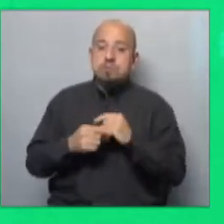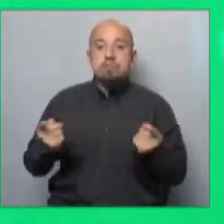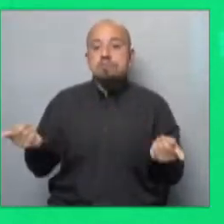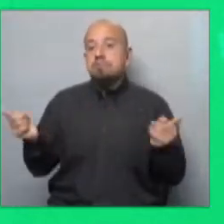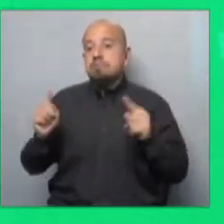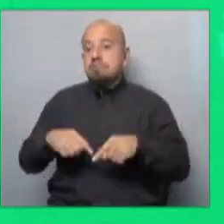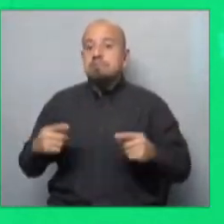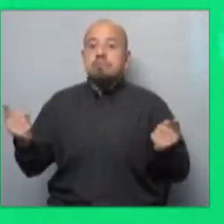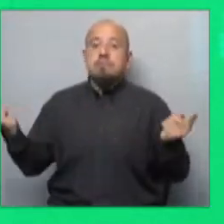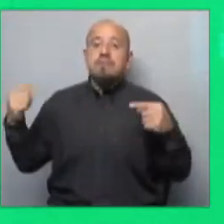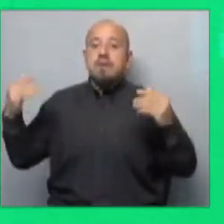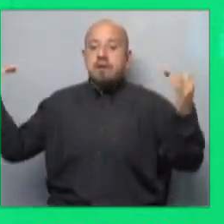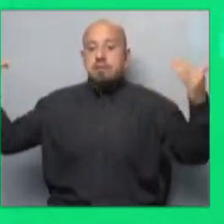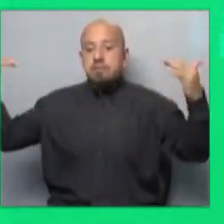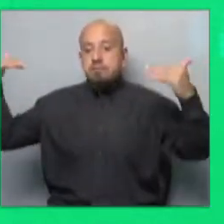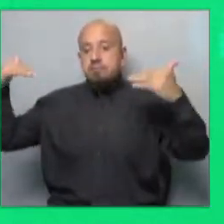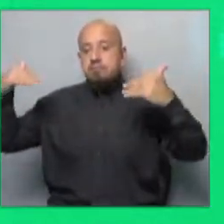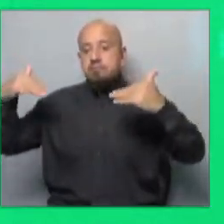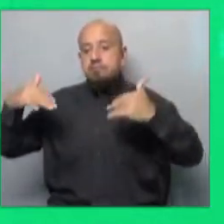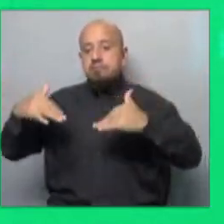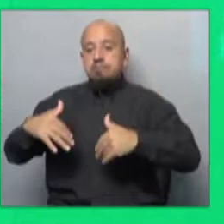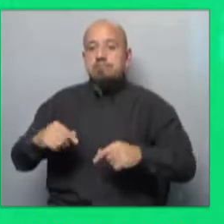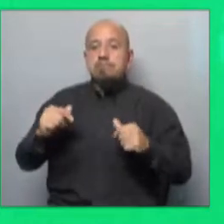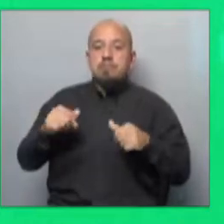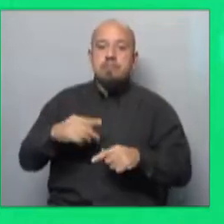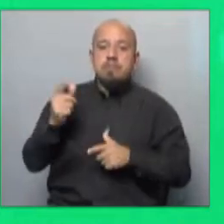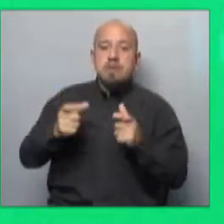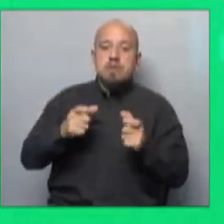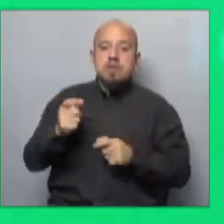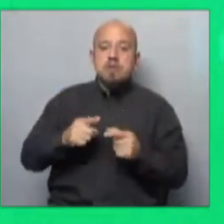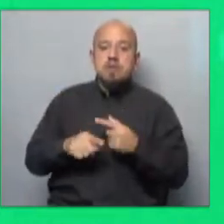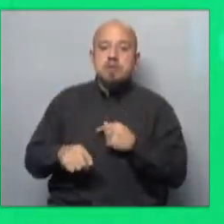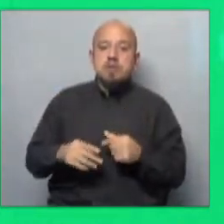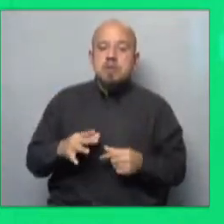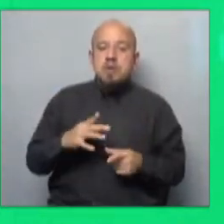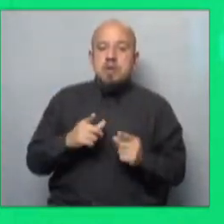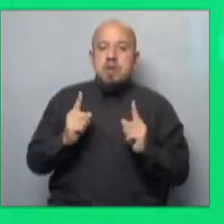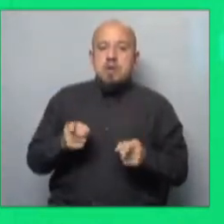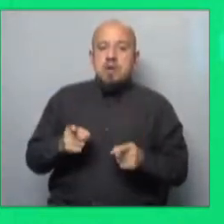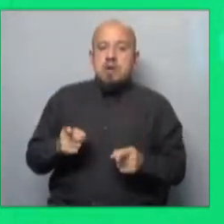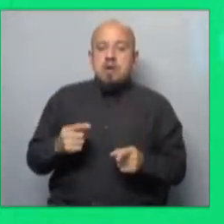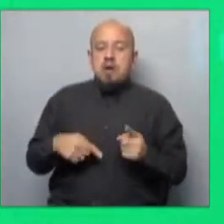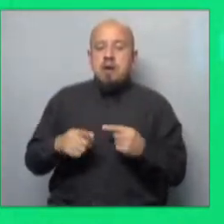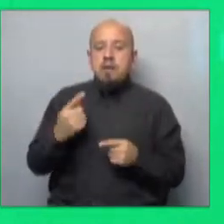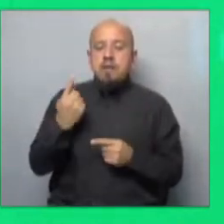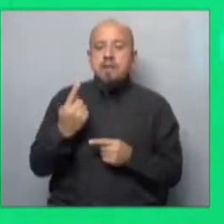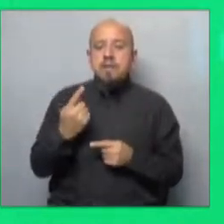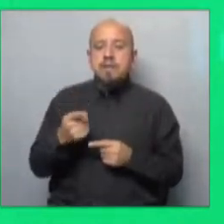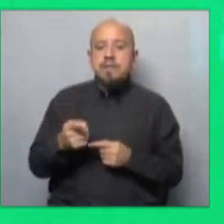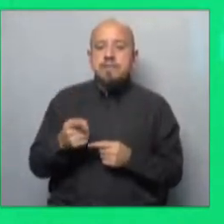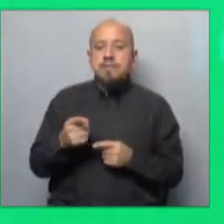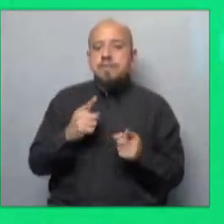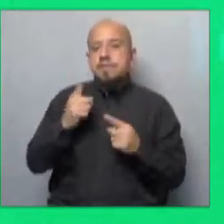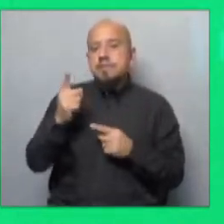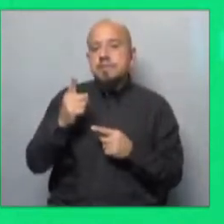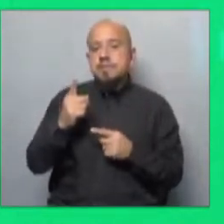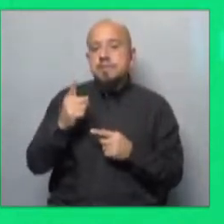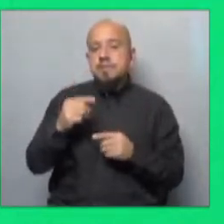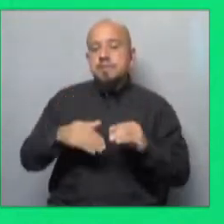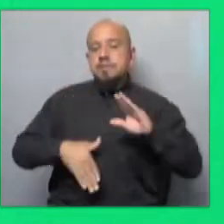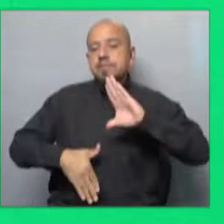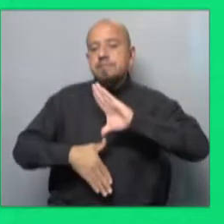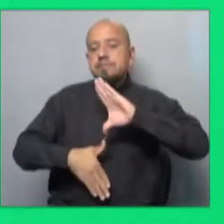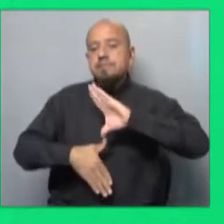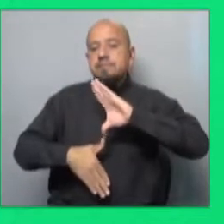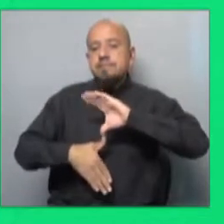pasó a ser un país con mucho ingreso de migración y además con migración principalmente proveniente de nuestra región